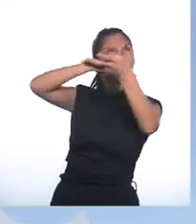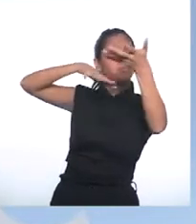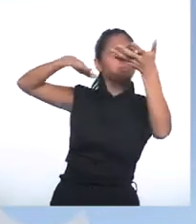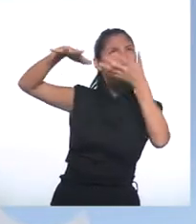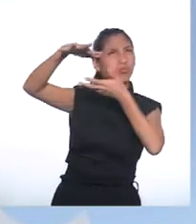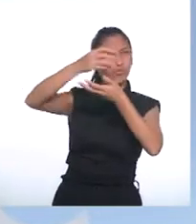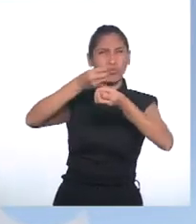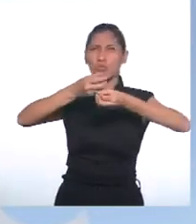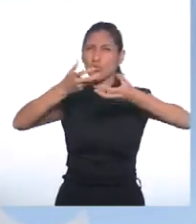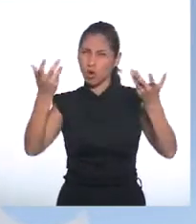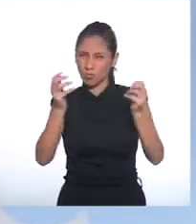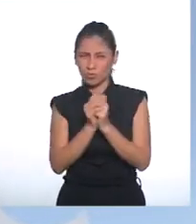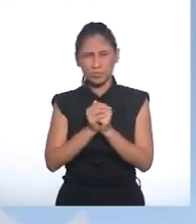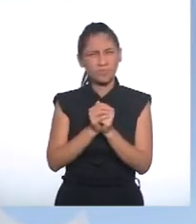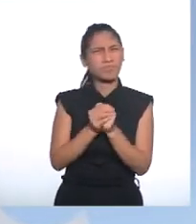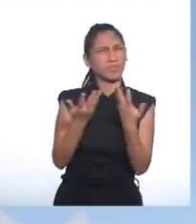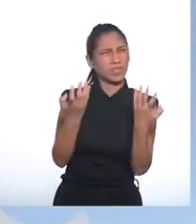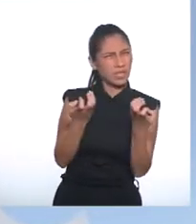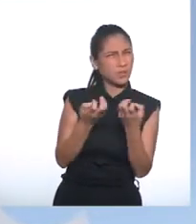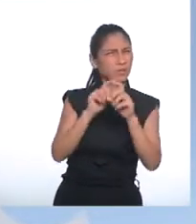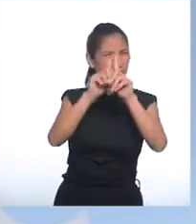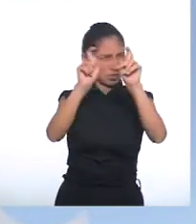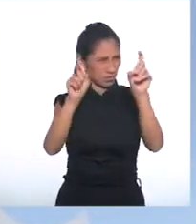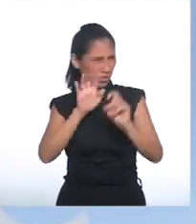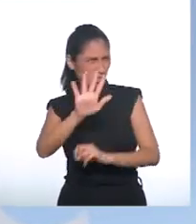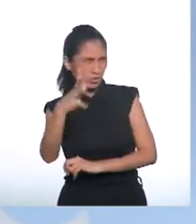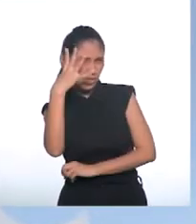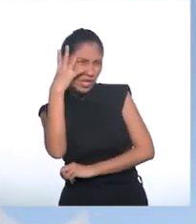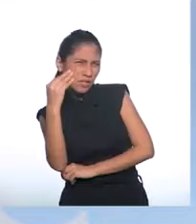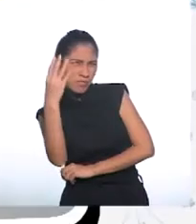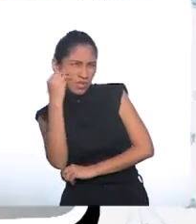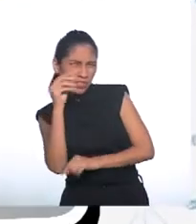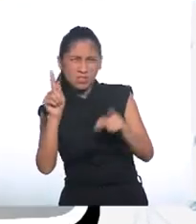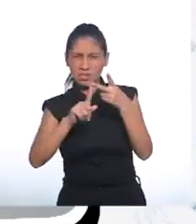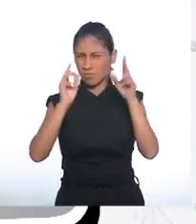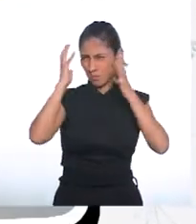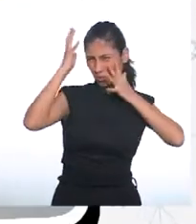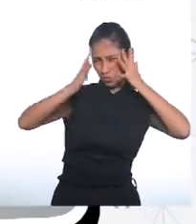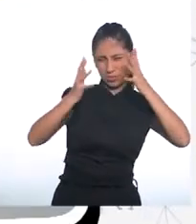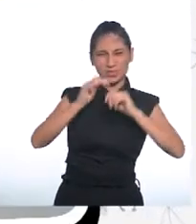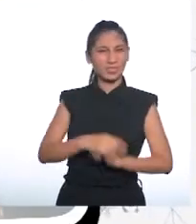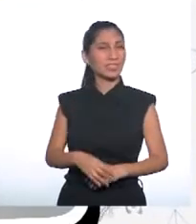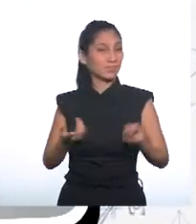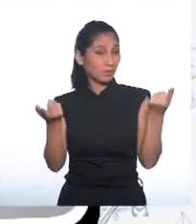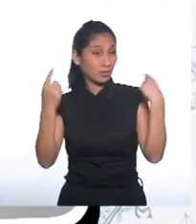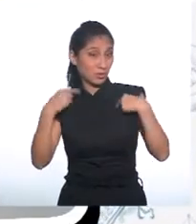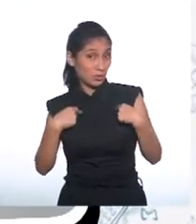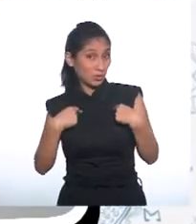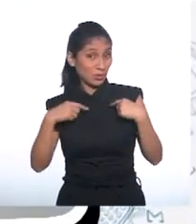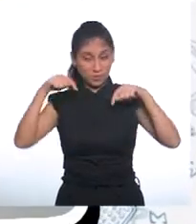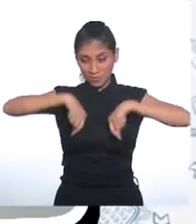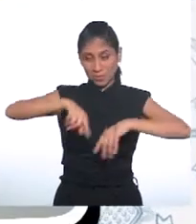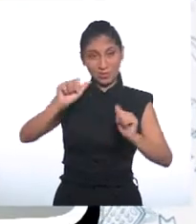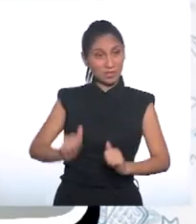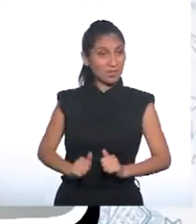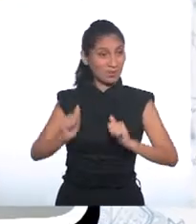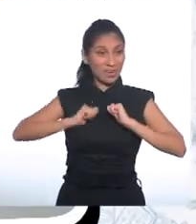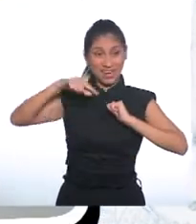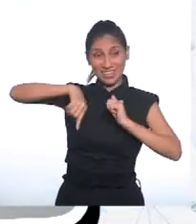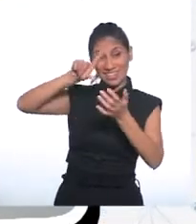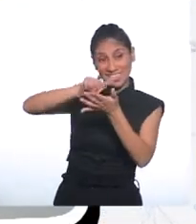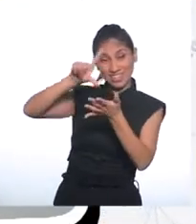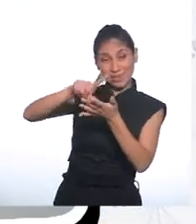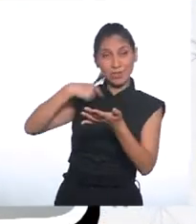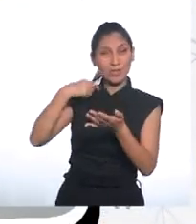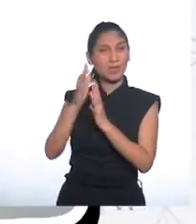intención de preguntarles un poco acerca de sus experiencias y preocupaciones. Bueno, Andrea, yo me encuentro en Lima. Te cuento que